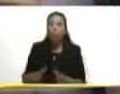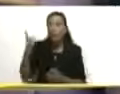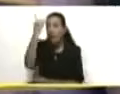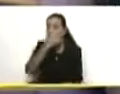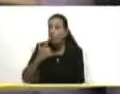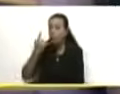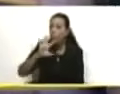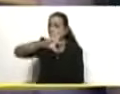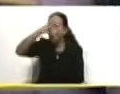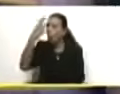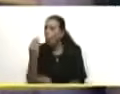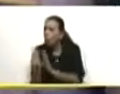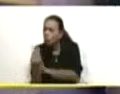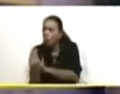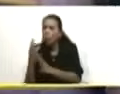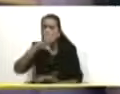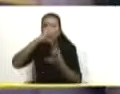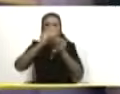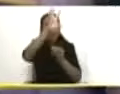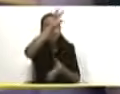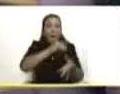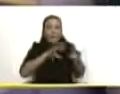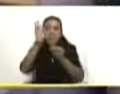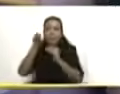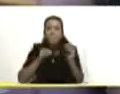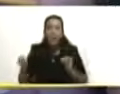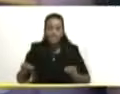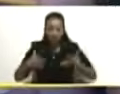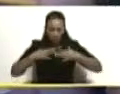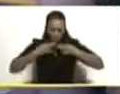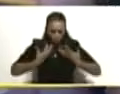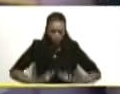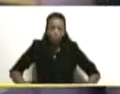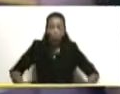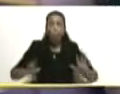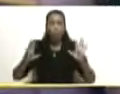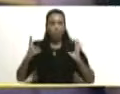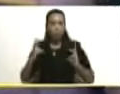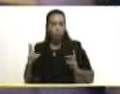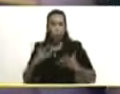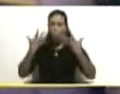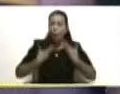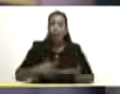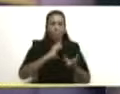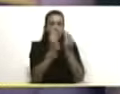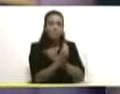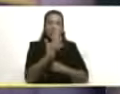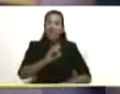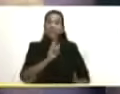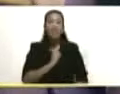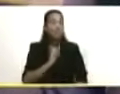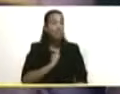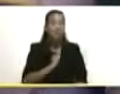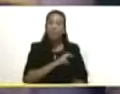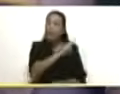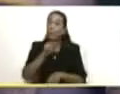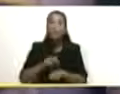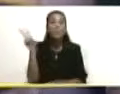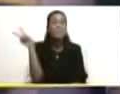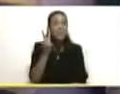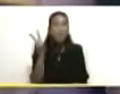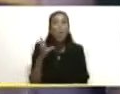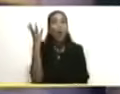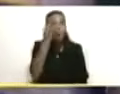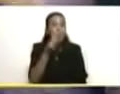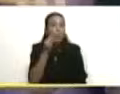de muchas culturas que hay en nuestro país y que también debe manifestarse en la forma en la que nos vestimos defendiendo nuestra identidad nacional. Y hay muchas